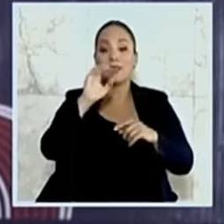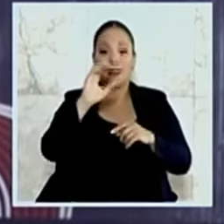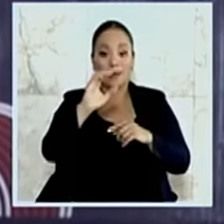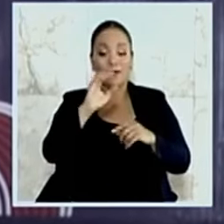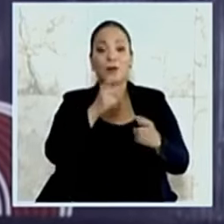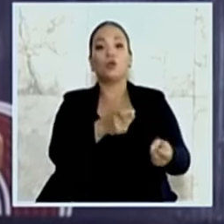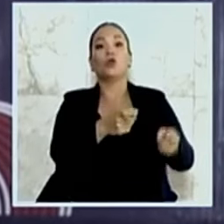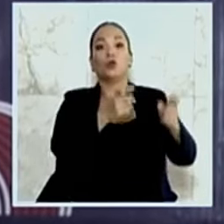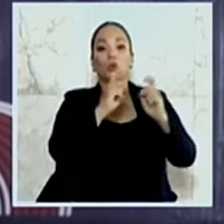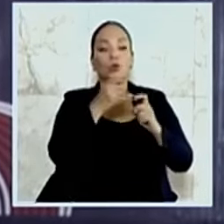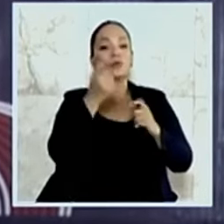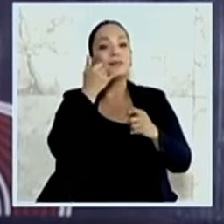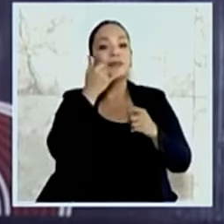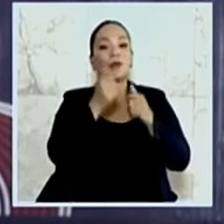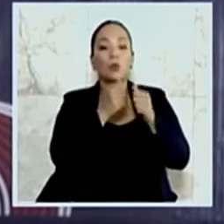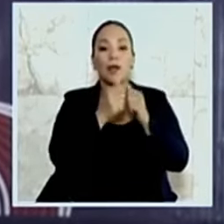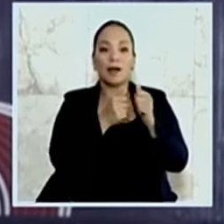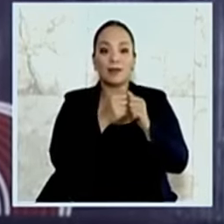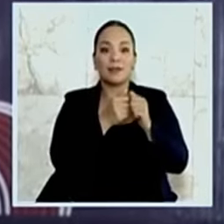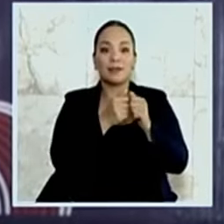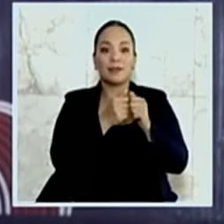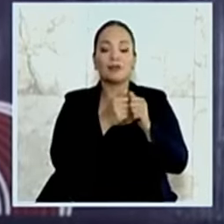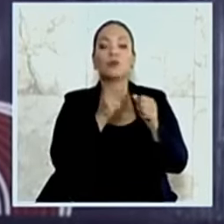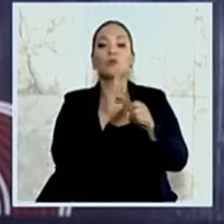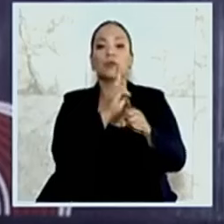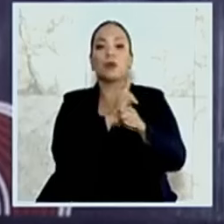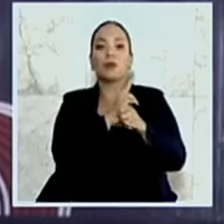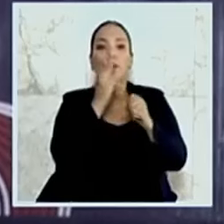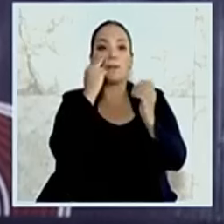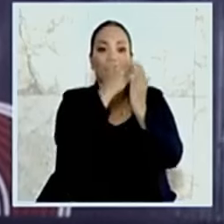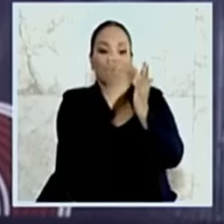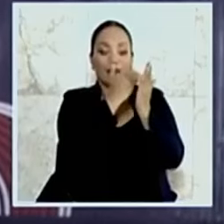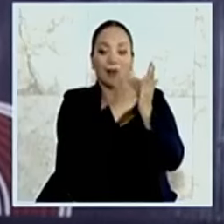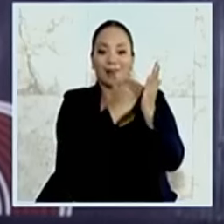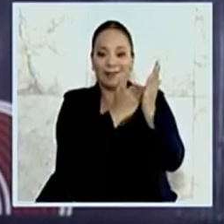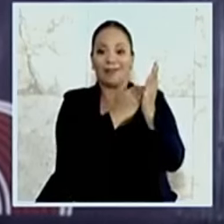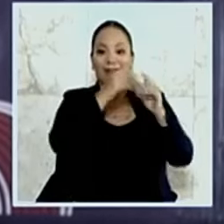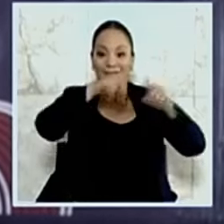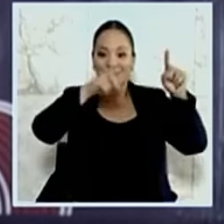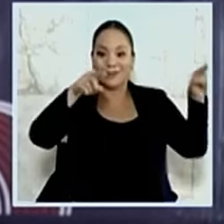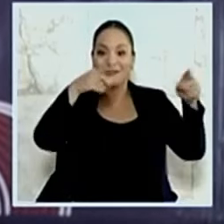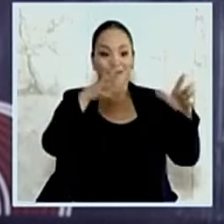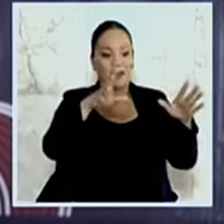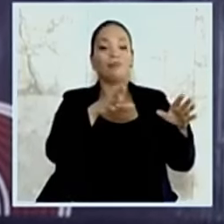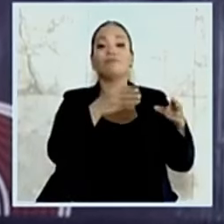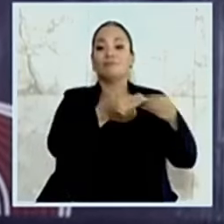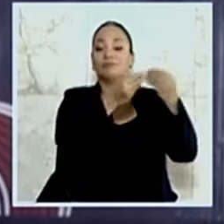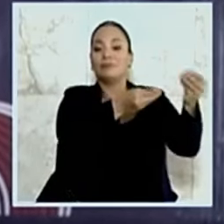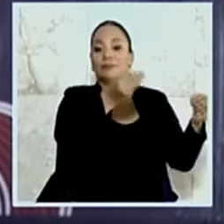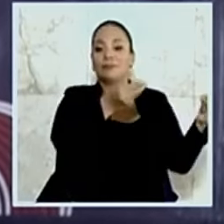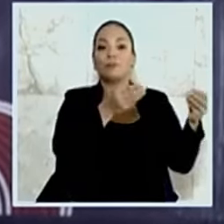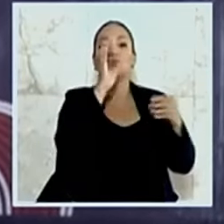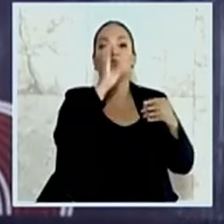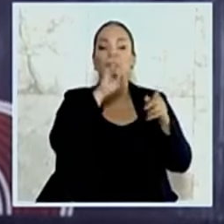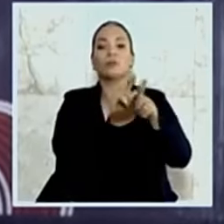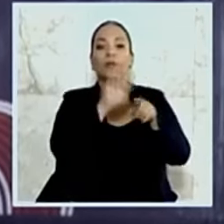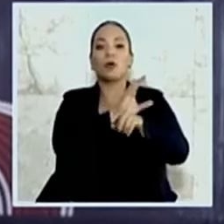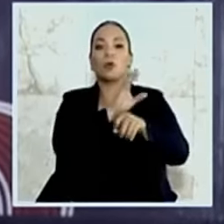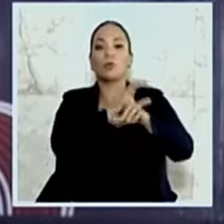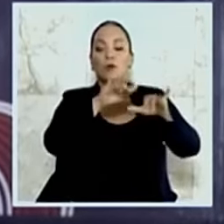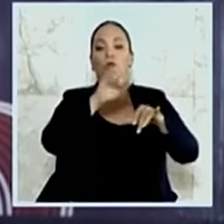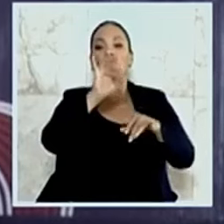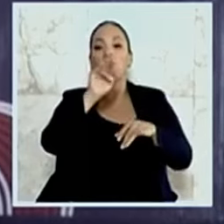no tienen las computadoras, los equipos que se suponía que deberían de tener, pero incluso con el INEC nos donó los